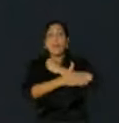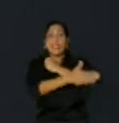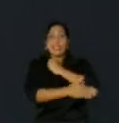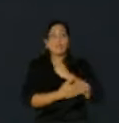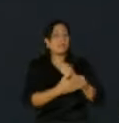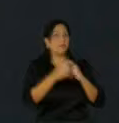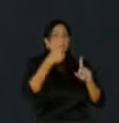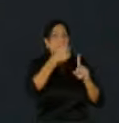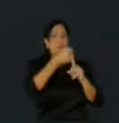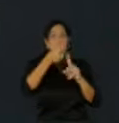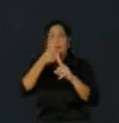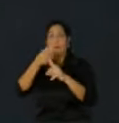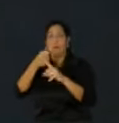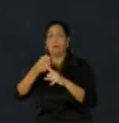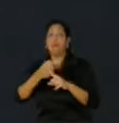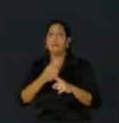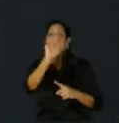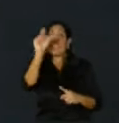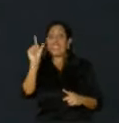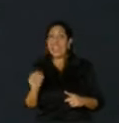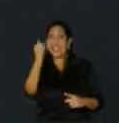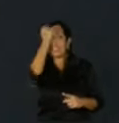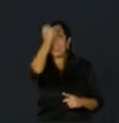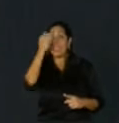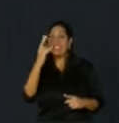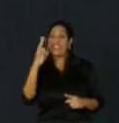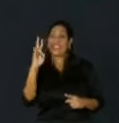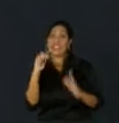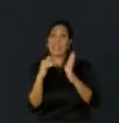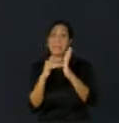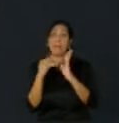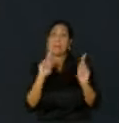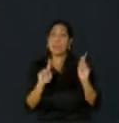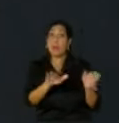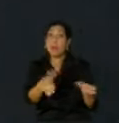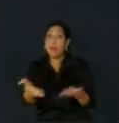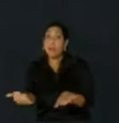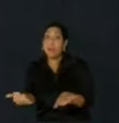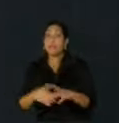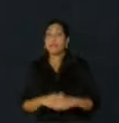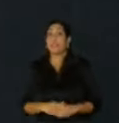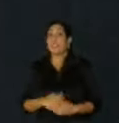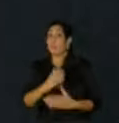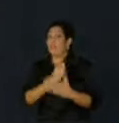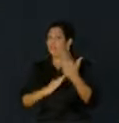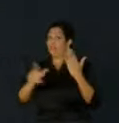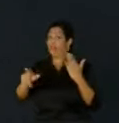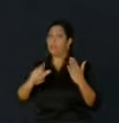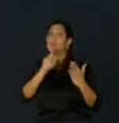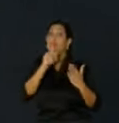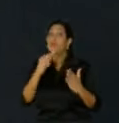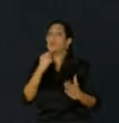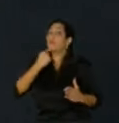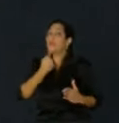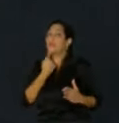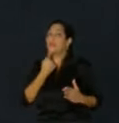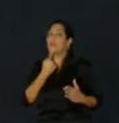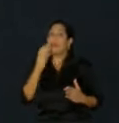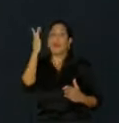teniendo esta crisis. Actualmente en Italia hay sobre 17.000 muertes. Ellos han tenido que utilizar medidas extremas debido a la escasez